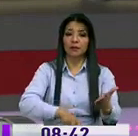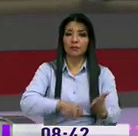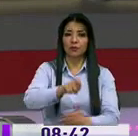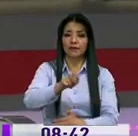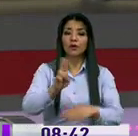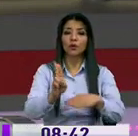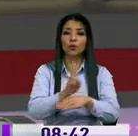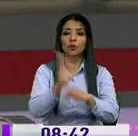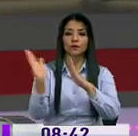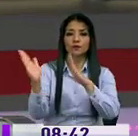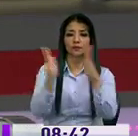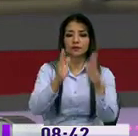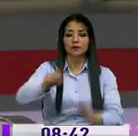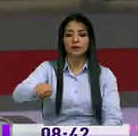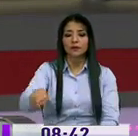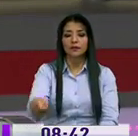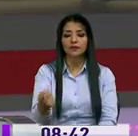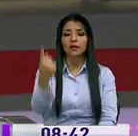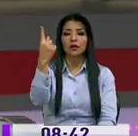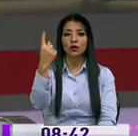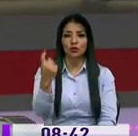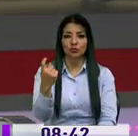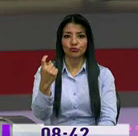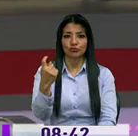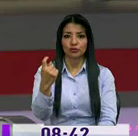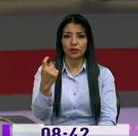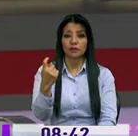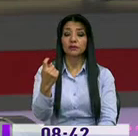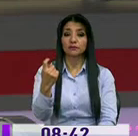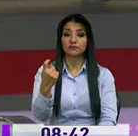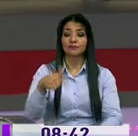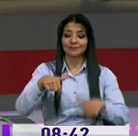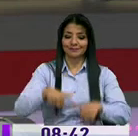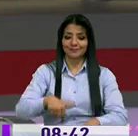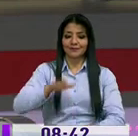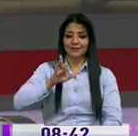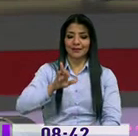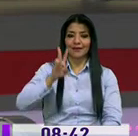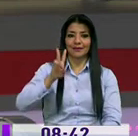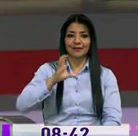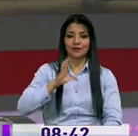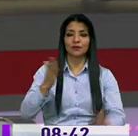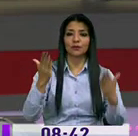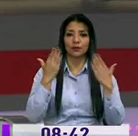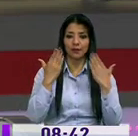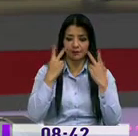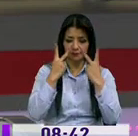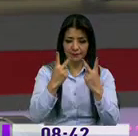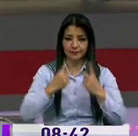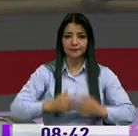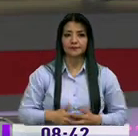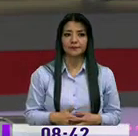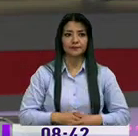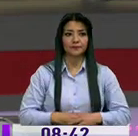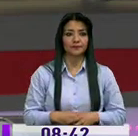uso temporal de Canal 11, frecuencia repetidora de Televicentro en Guayaquil. Veamos.